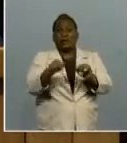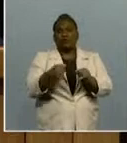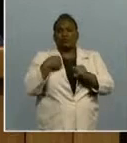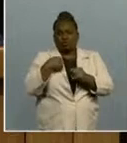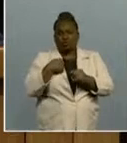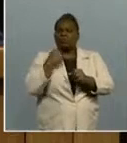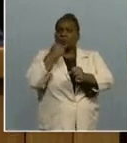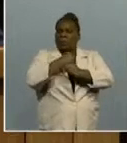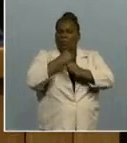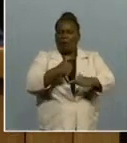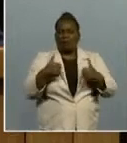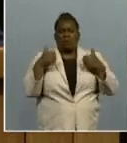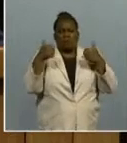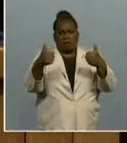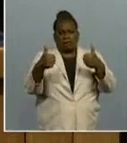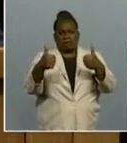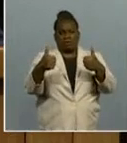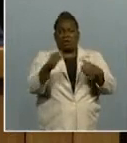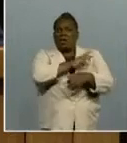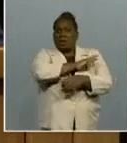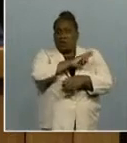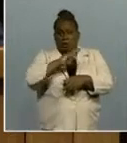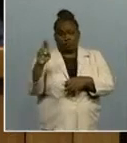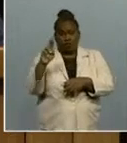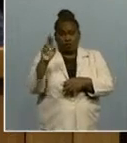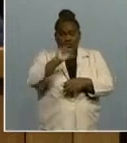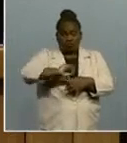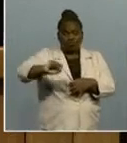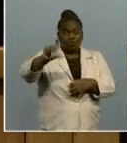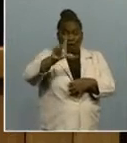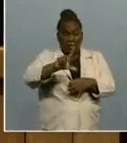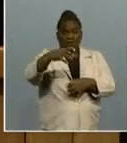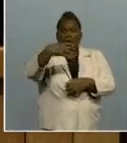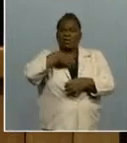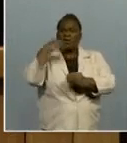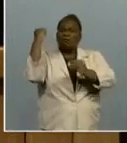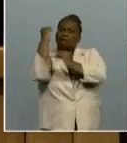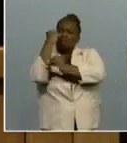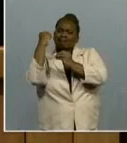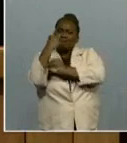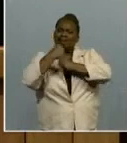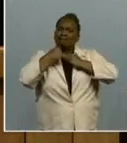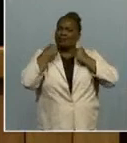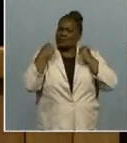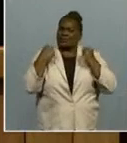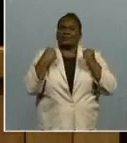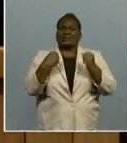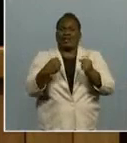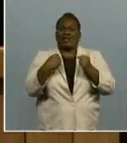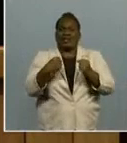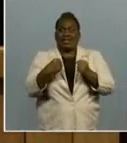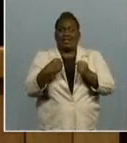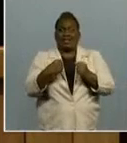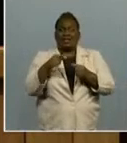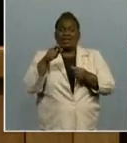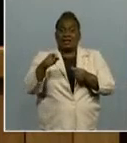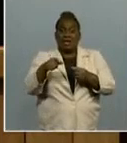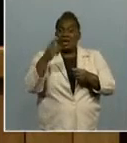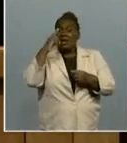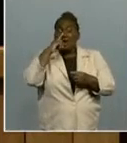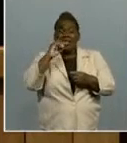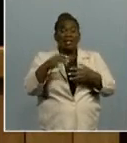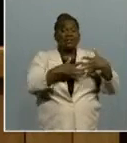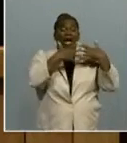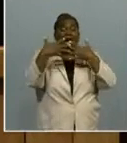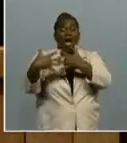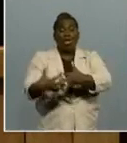y de que la obra revolucionaria y socialista tiene tantas potencialidades y alcances tenía el mayor imperio de todos los